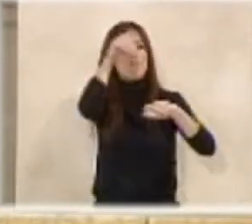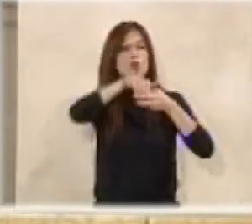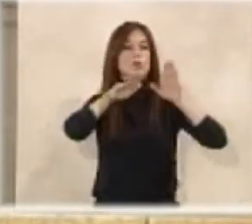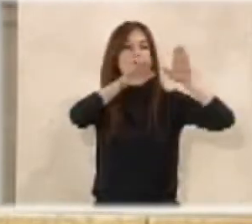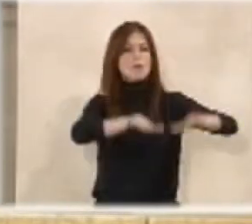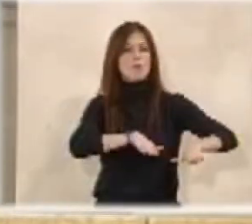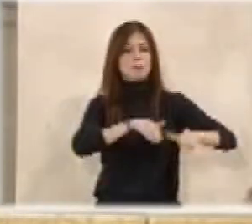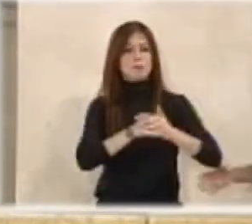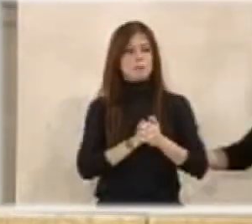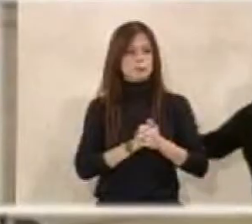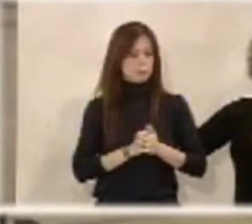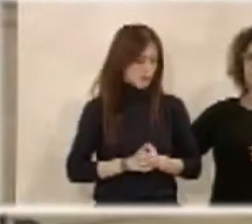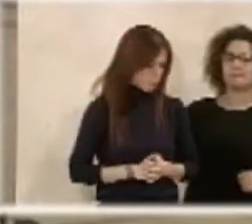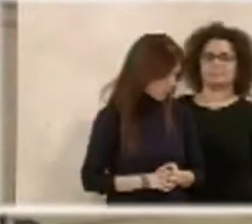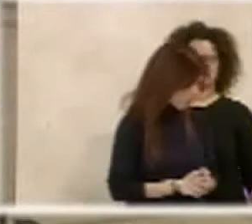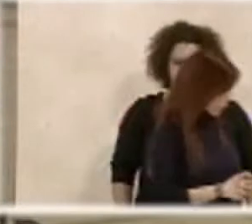¿Voto a favor de la misma?